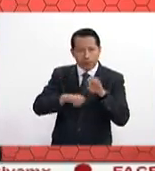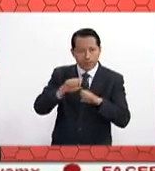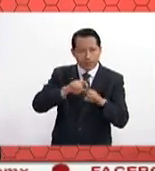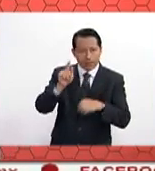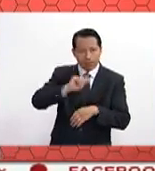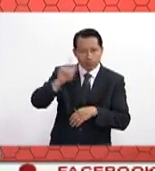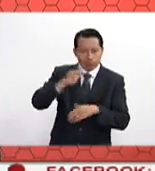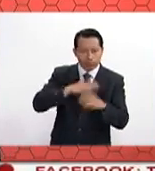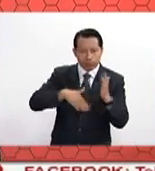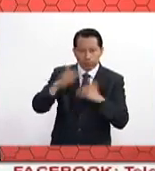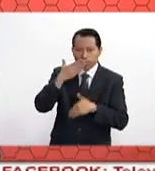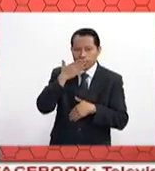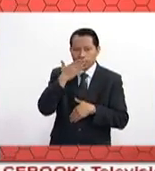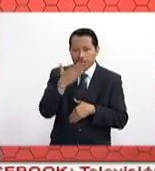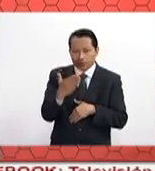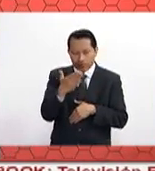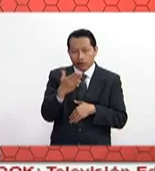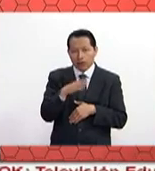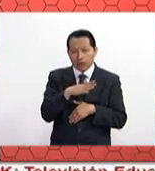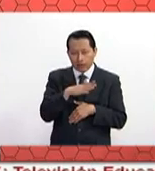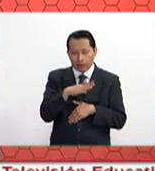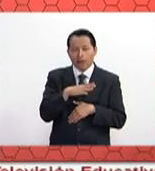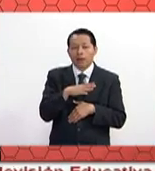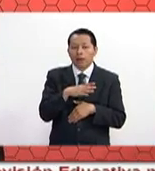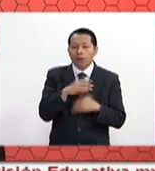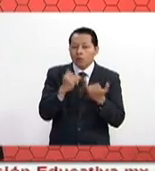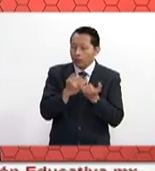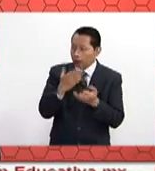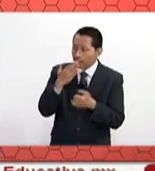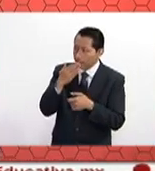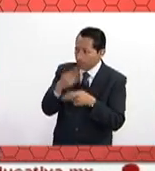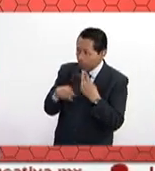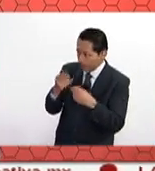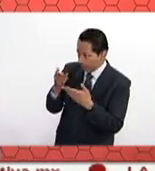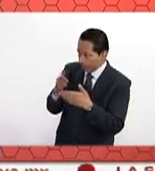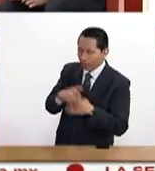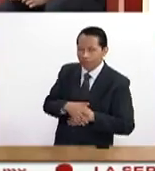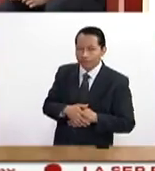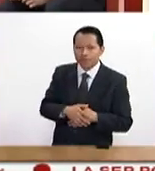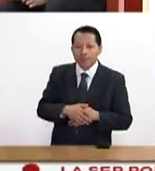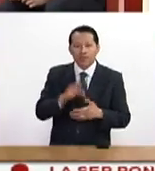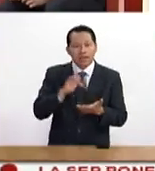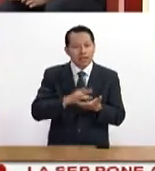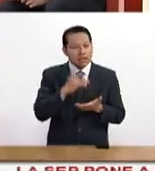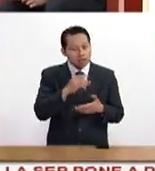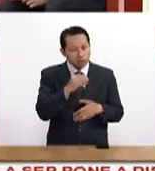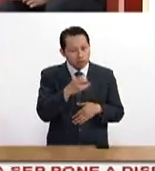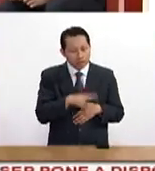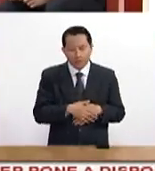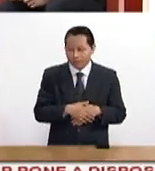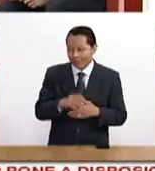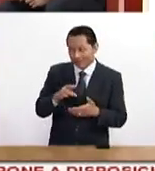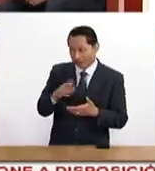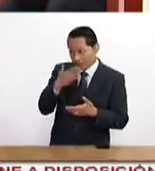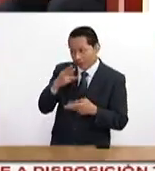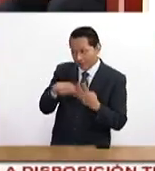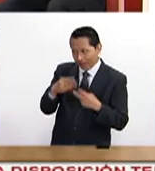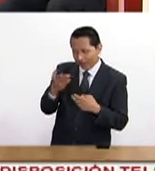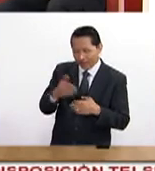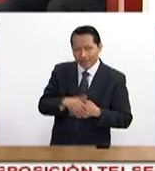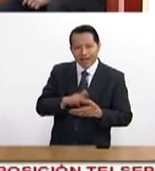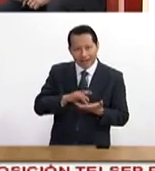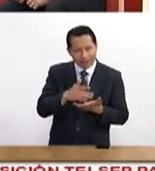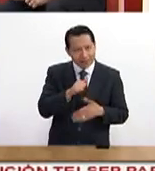éxito esta fábrica. Y bueno, pues bienvenido a México al Día. Muchas gracias, Omar. Bienvenido, Alejandro. Gracias, Ana. Antes que